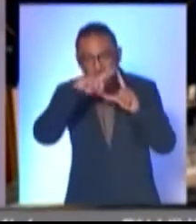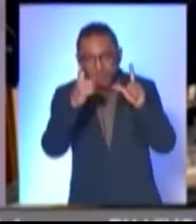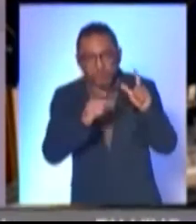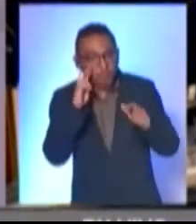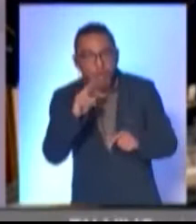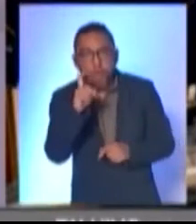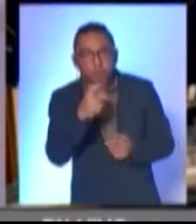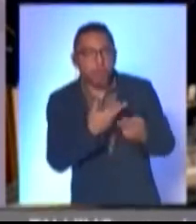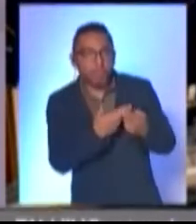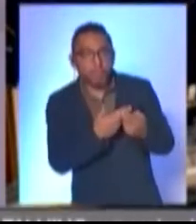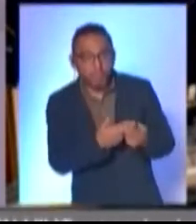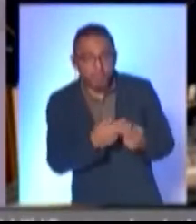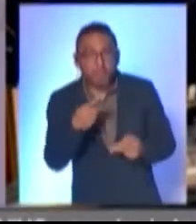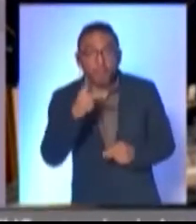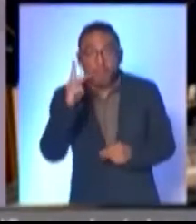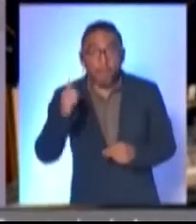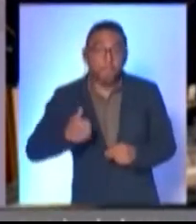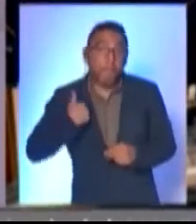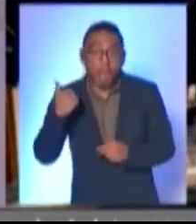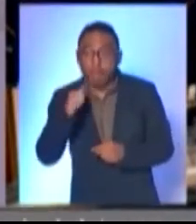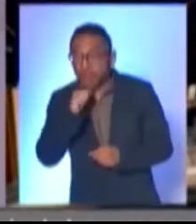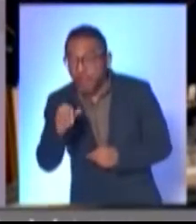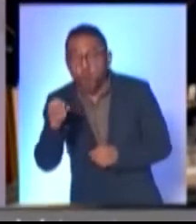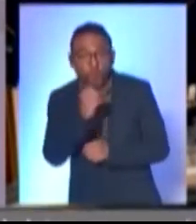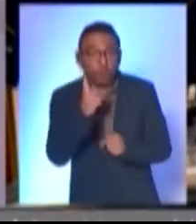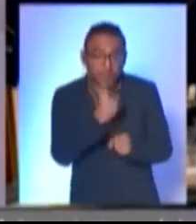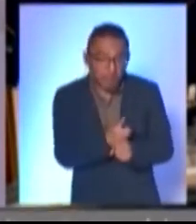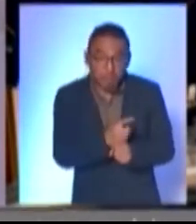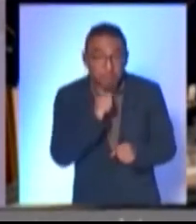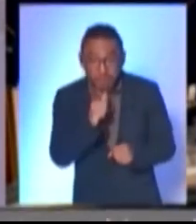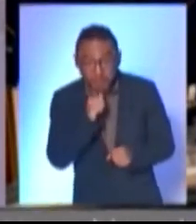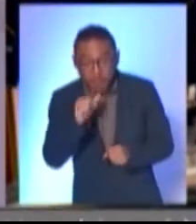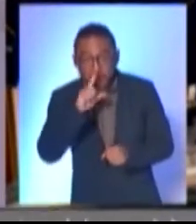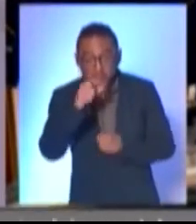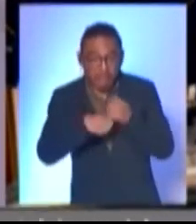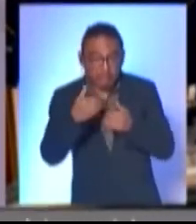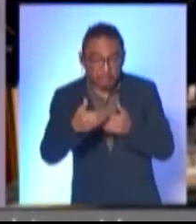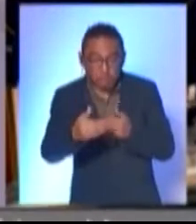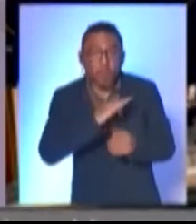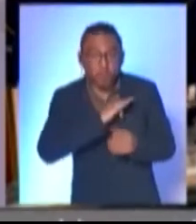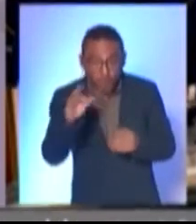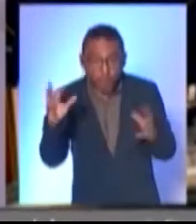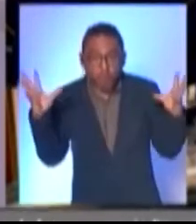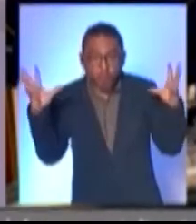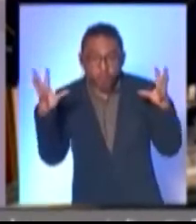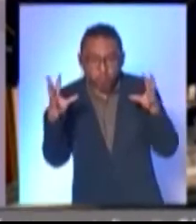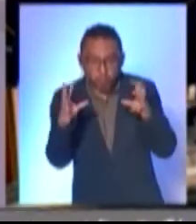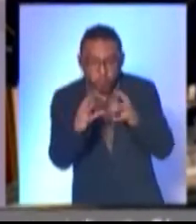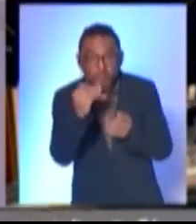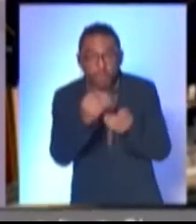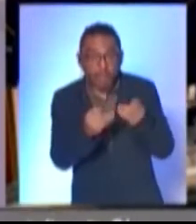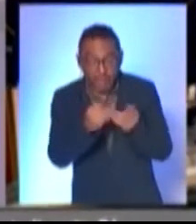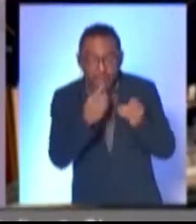agua, pero si no se aprovechan sus recursos y las oportunidades, padecerá en pocos años la escasez del vital líquido. Así lo